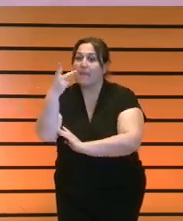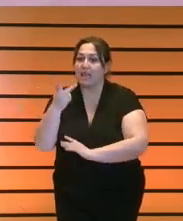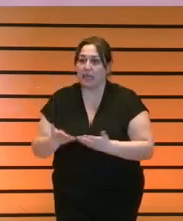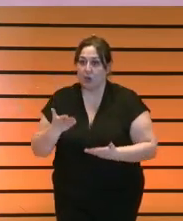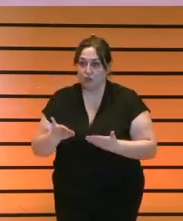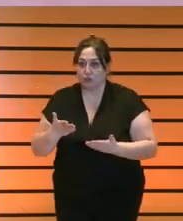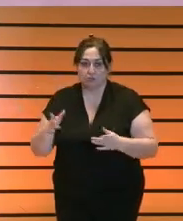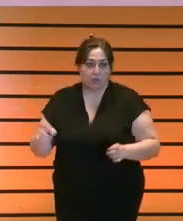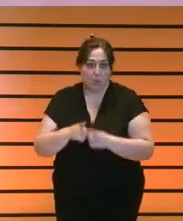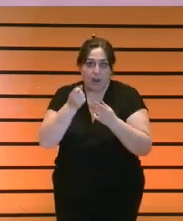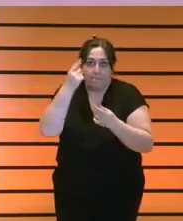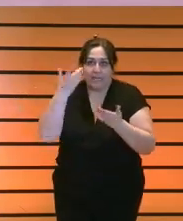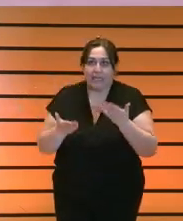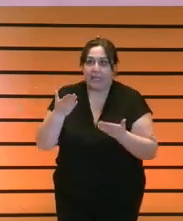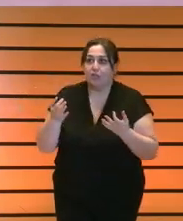lo que sea. Puede ser 1.000 kilos